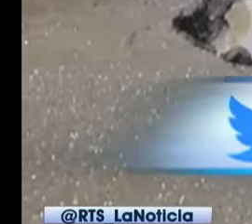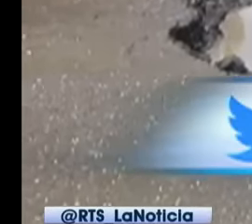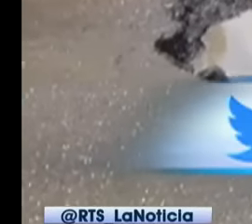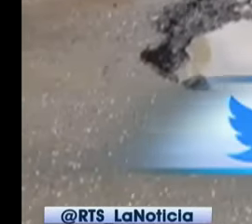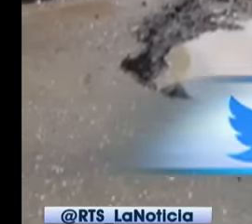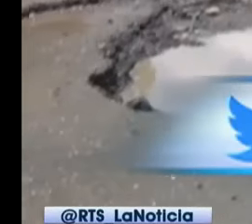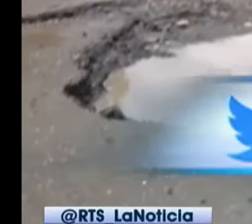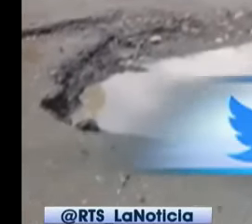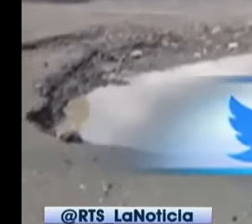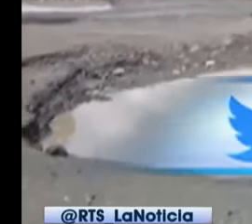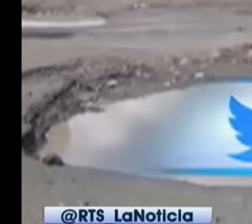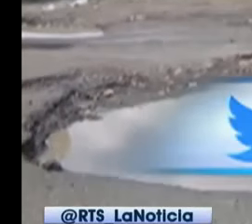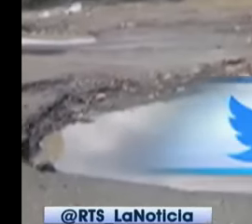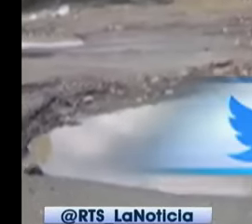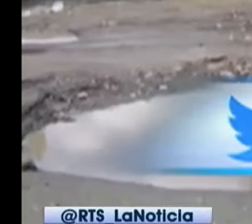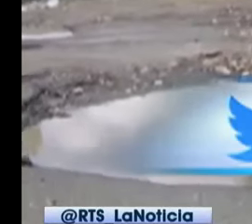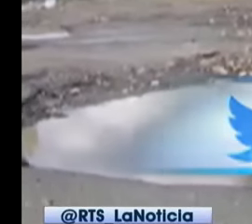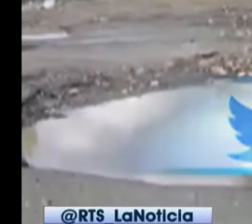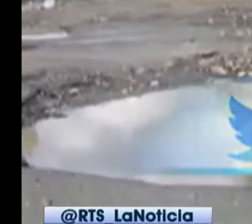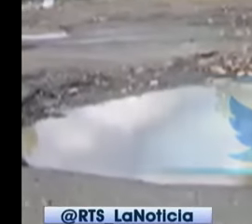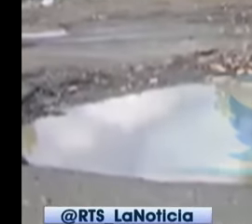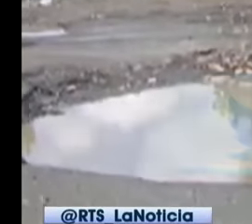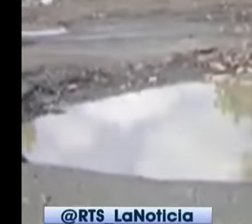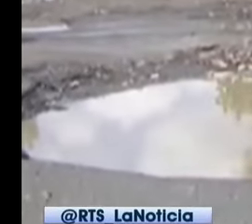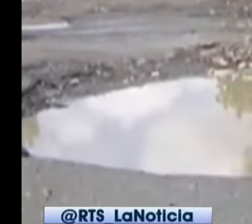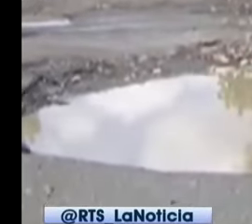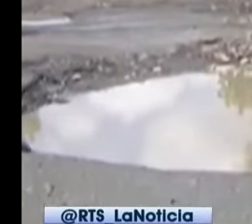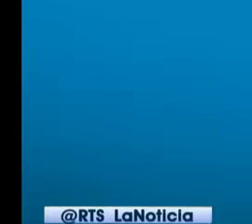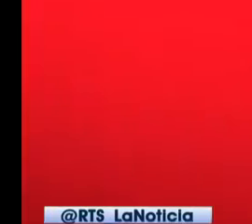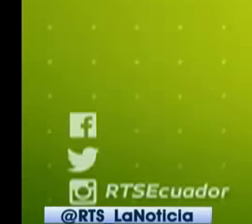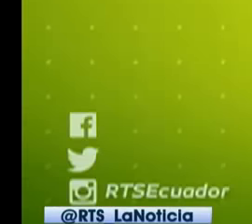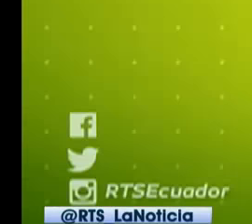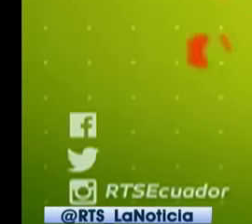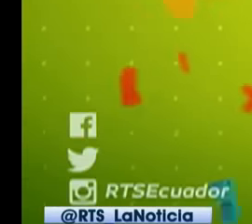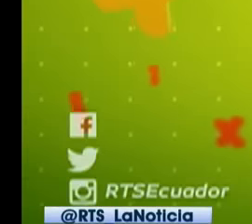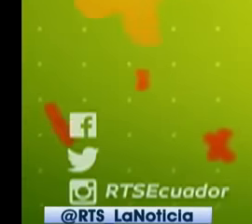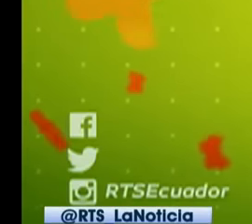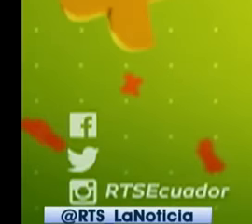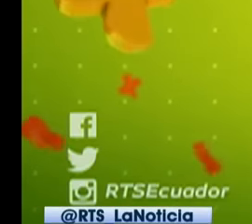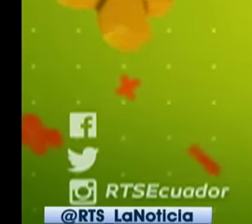Twitter @RTS_la noticia. Nosotros buscaremos soluciones.